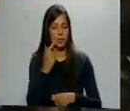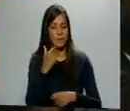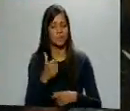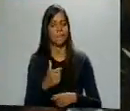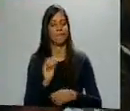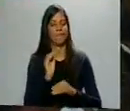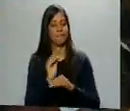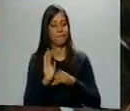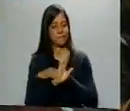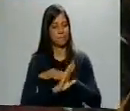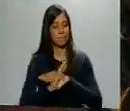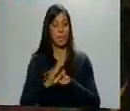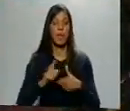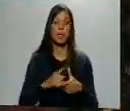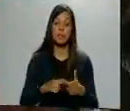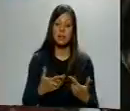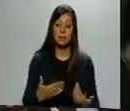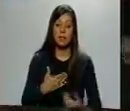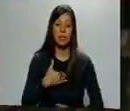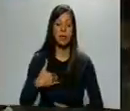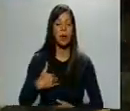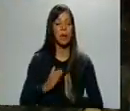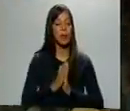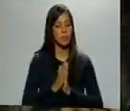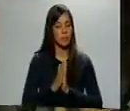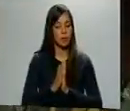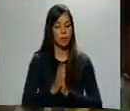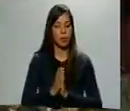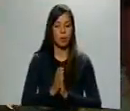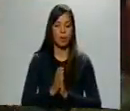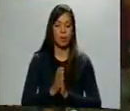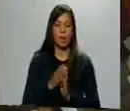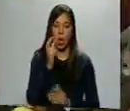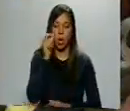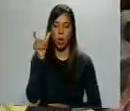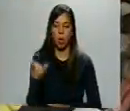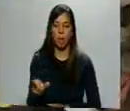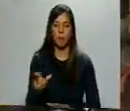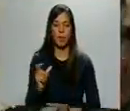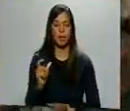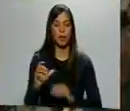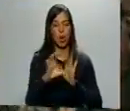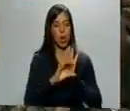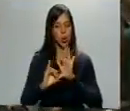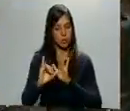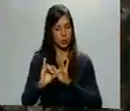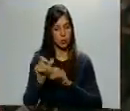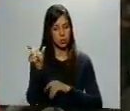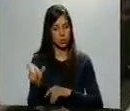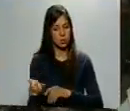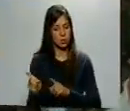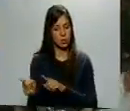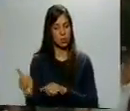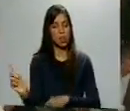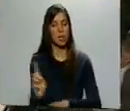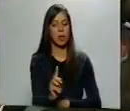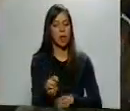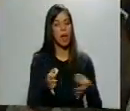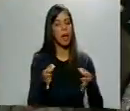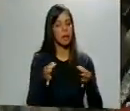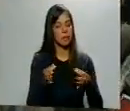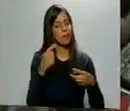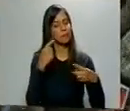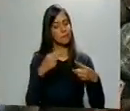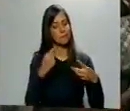Yo quiero, por tanto, pedirle al constituyente Juan Carlos Alemán que haga una presentación de los aspectos